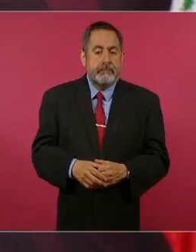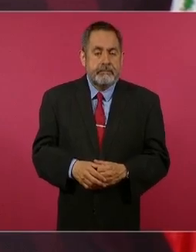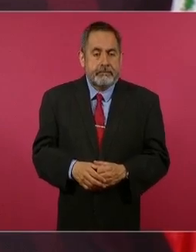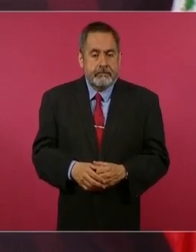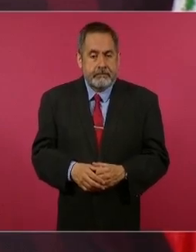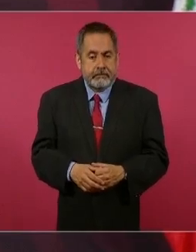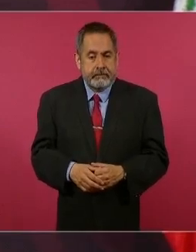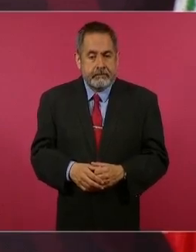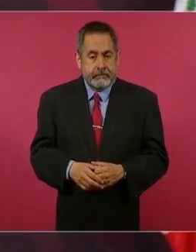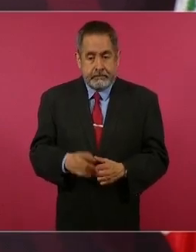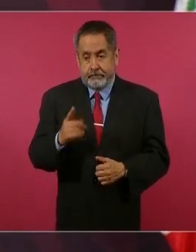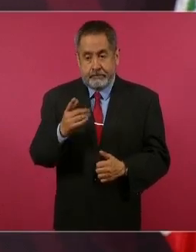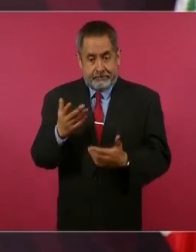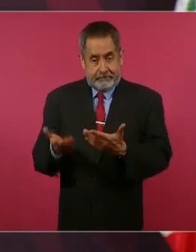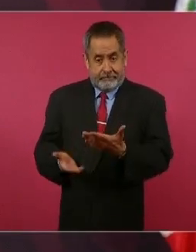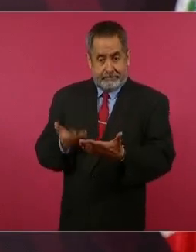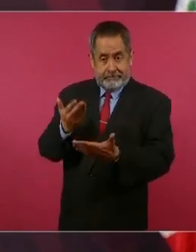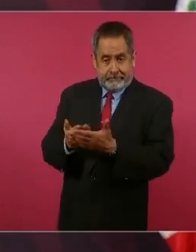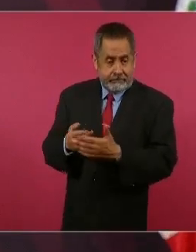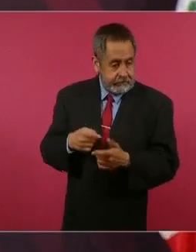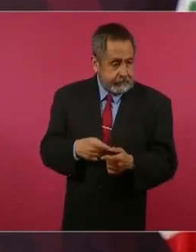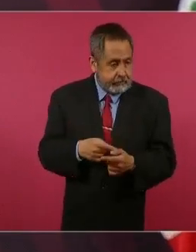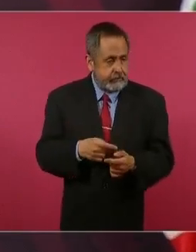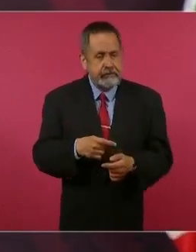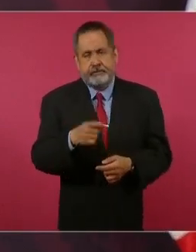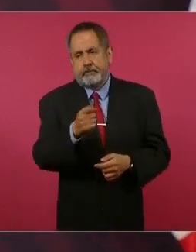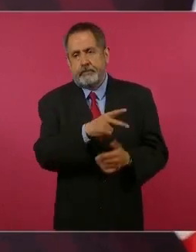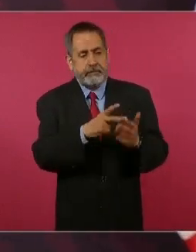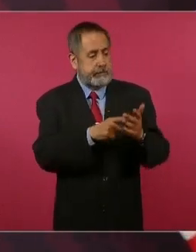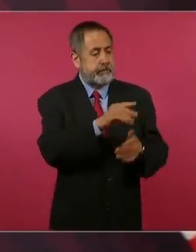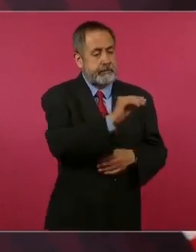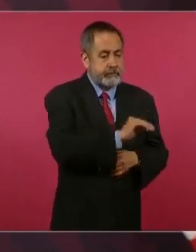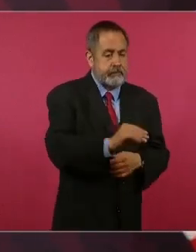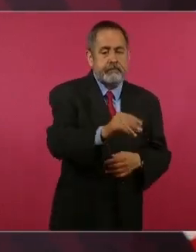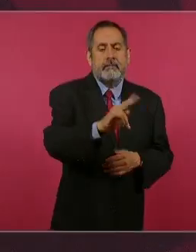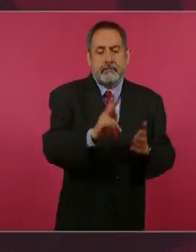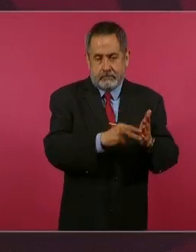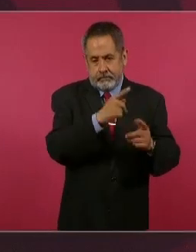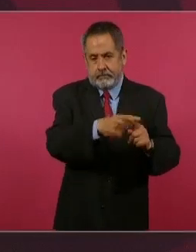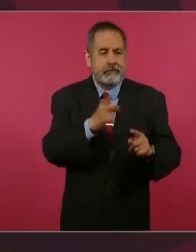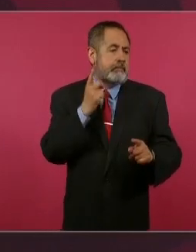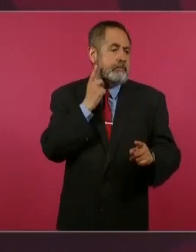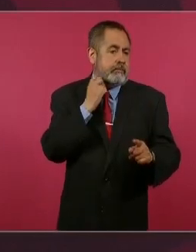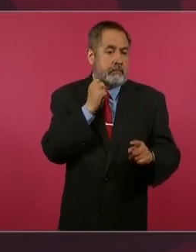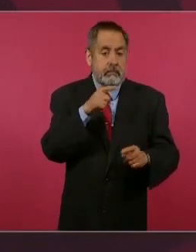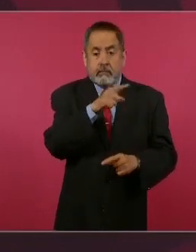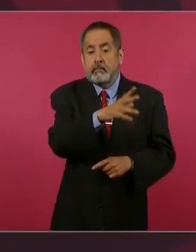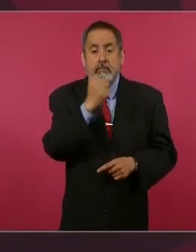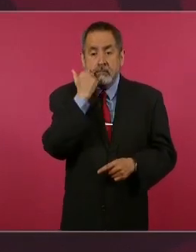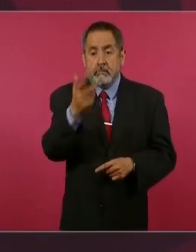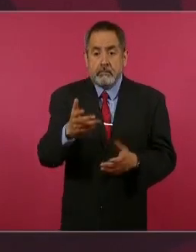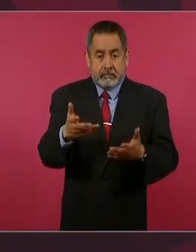ahora va a ser de nuevo legislador para que se privatizaran